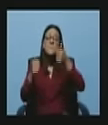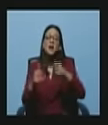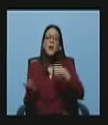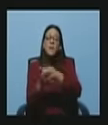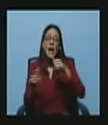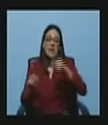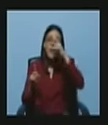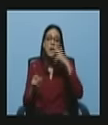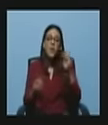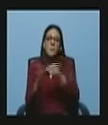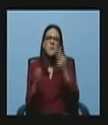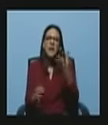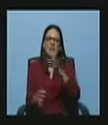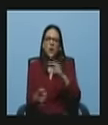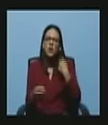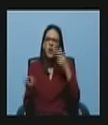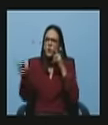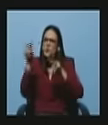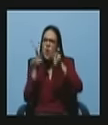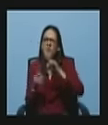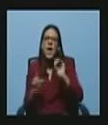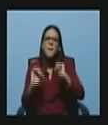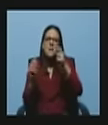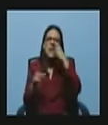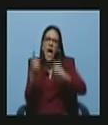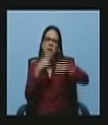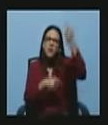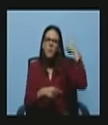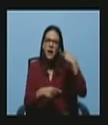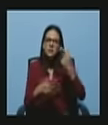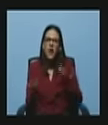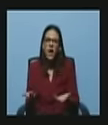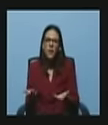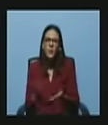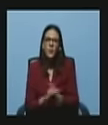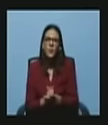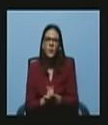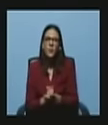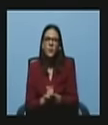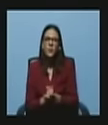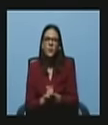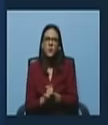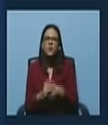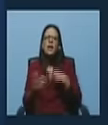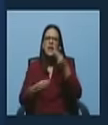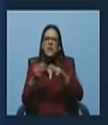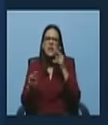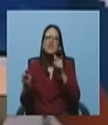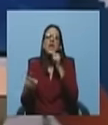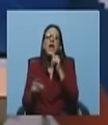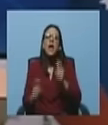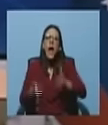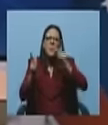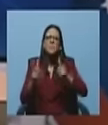amor. Dice que este año no quedó flojo, ni que el año pasado, digo, no es seguro. ¿Qué autoridad?